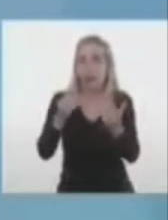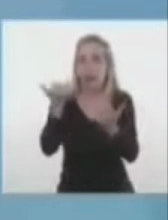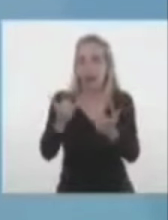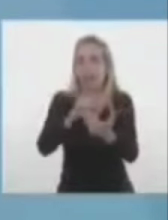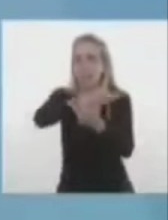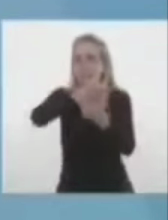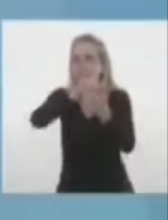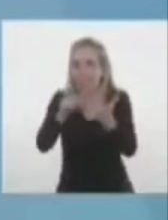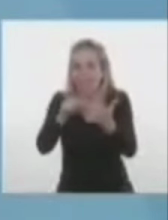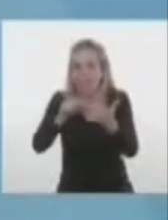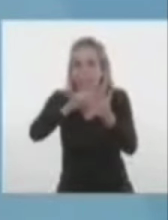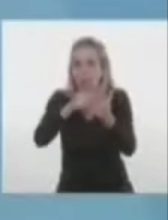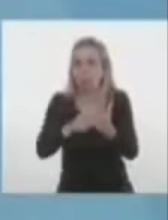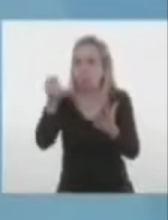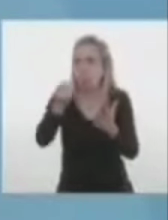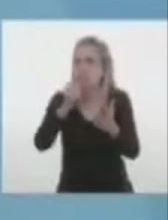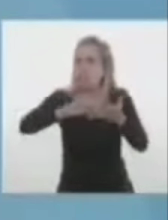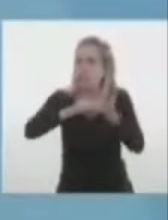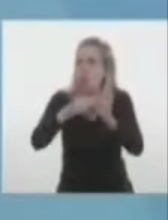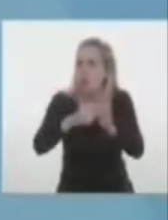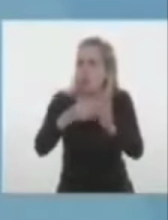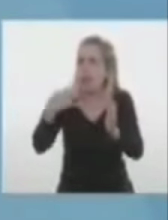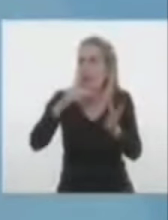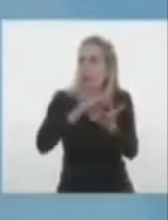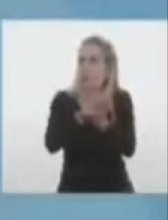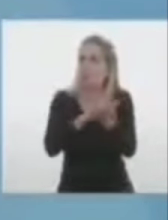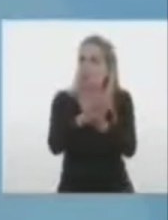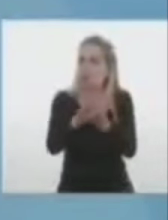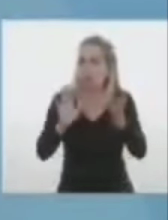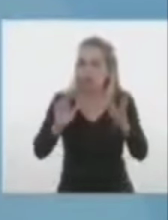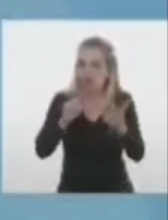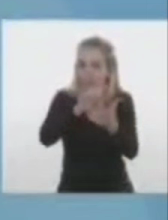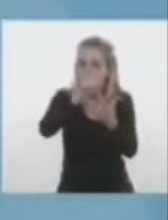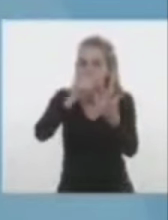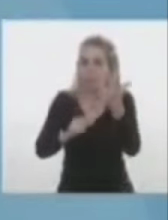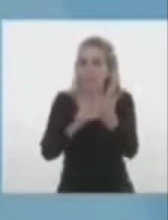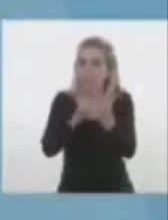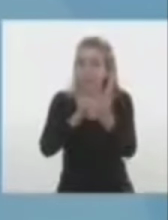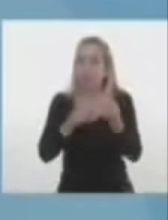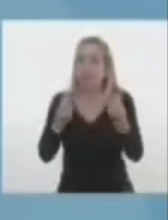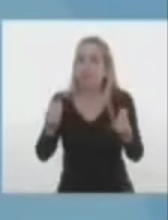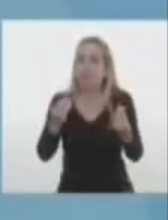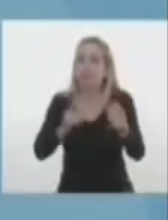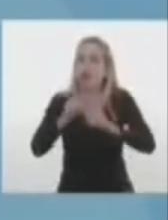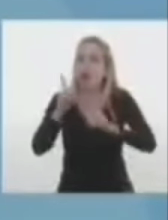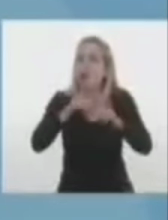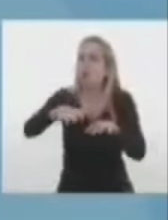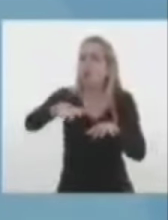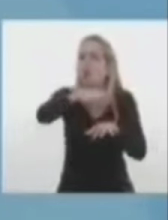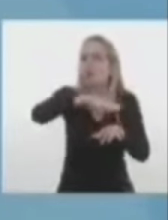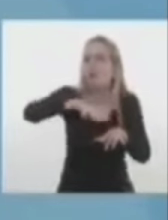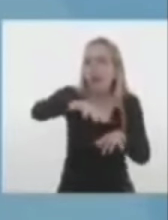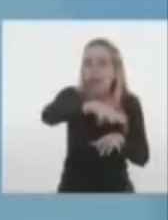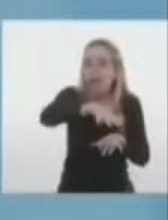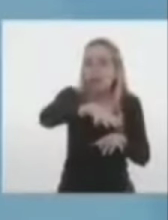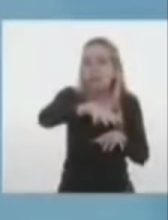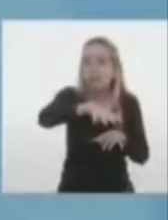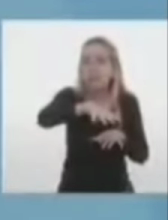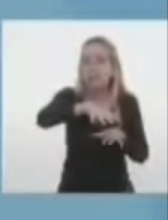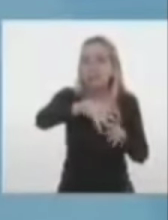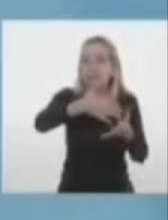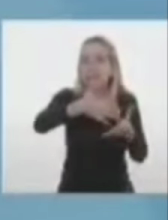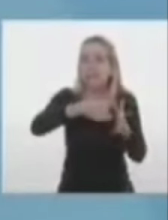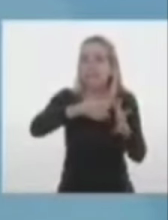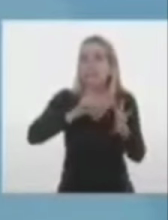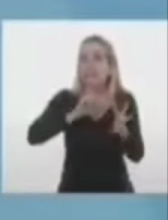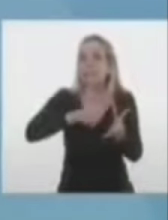ética, la autoridad de la palabra, la autoridad de decir esto se hace y se hace. Bueno, estamos en un gobierno totalmente loteado. El